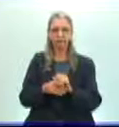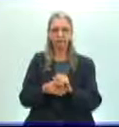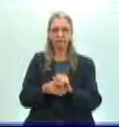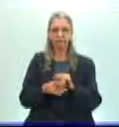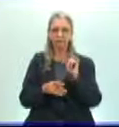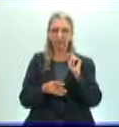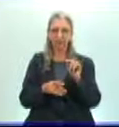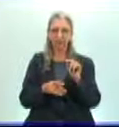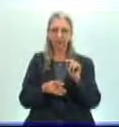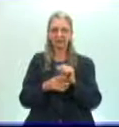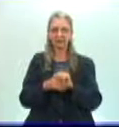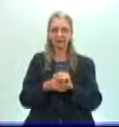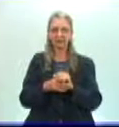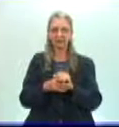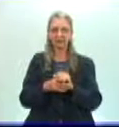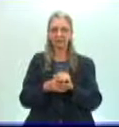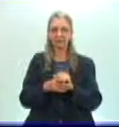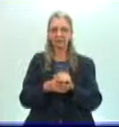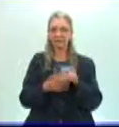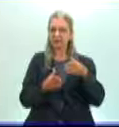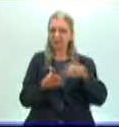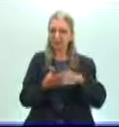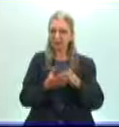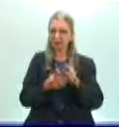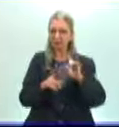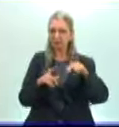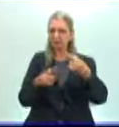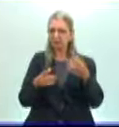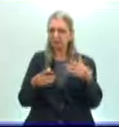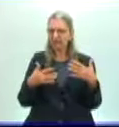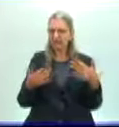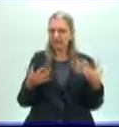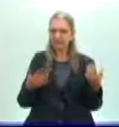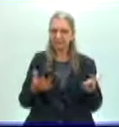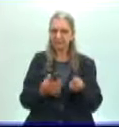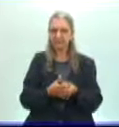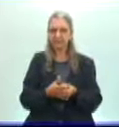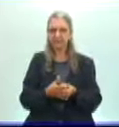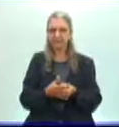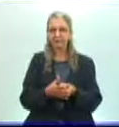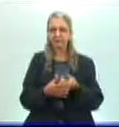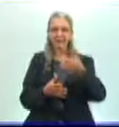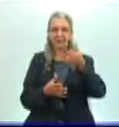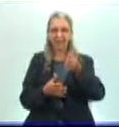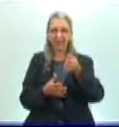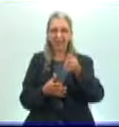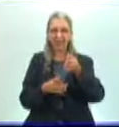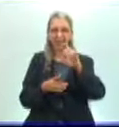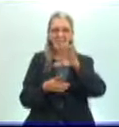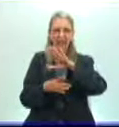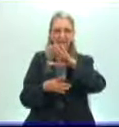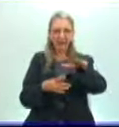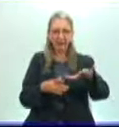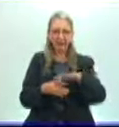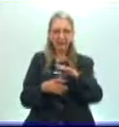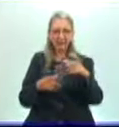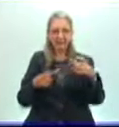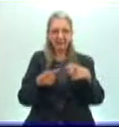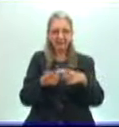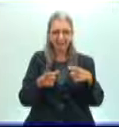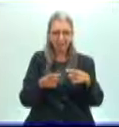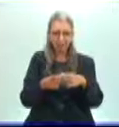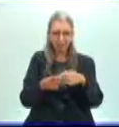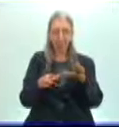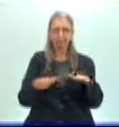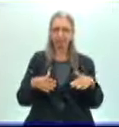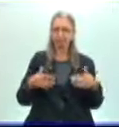continuar. Y en la siguiente diapositiva vamos a recordar algunos elementos sobre área del círculo y el sector circular. Primero, el área del